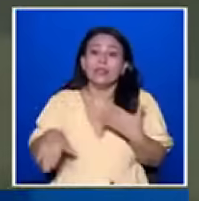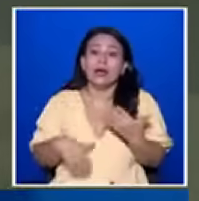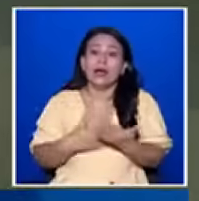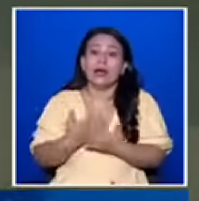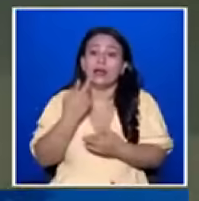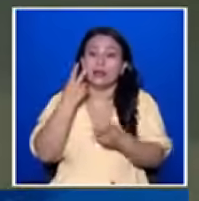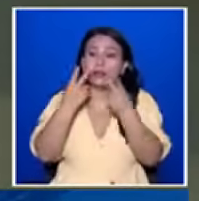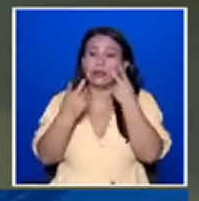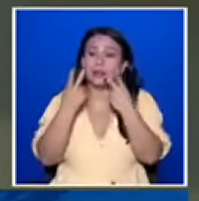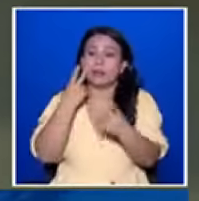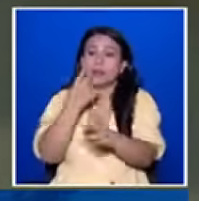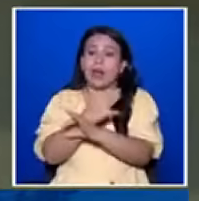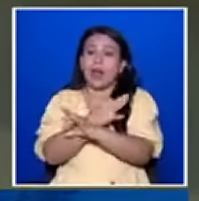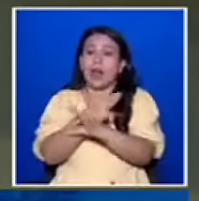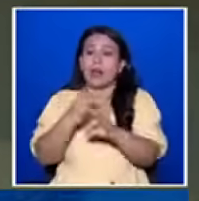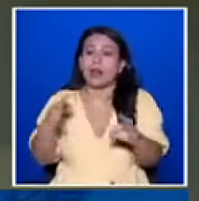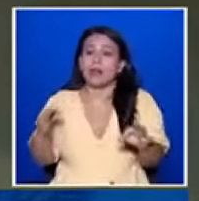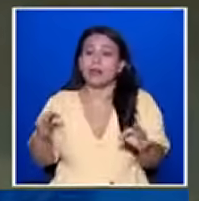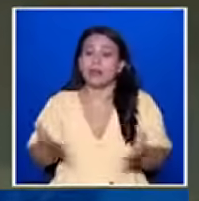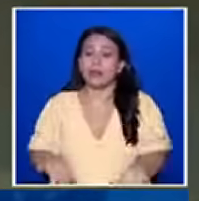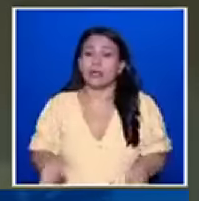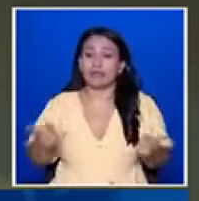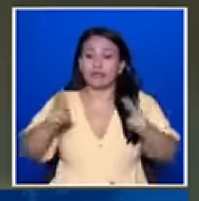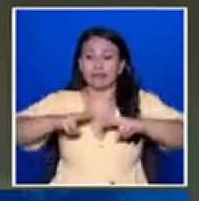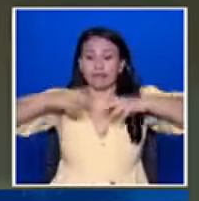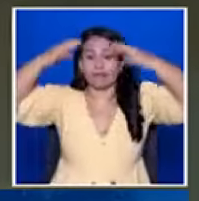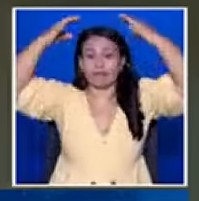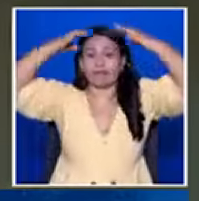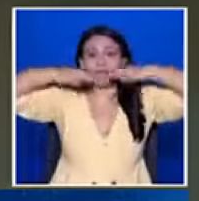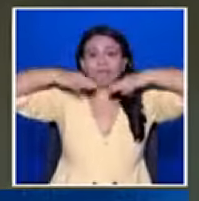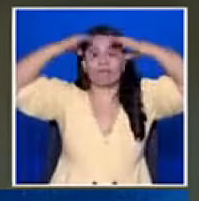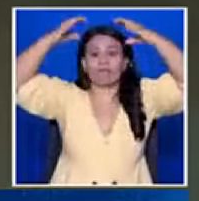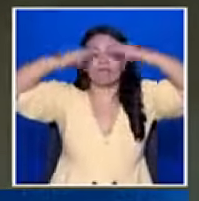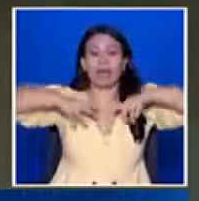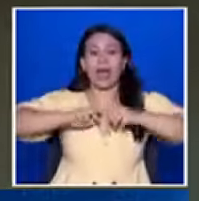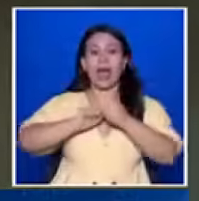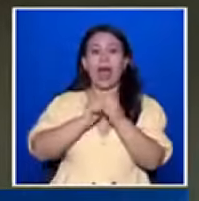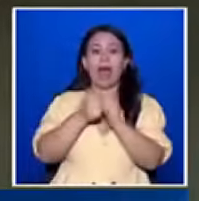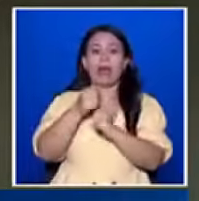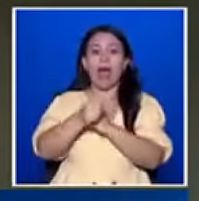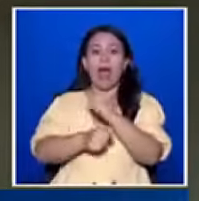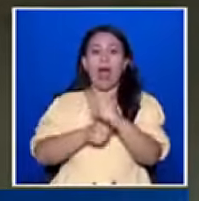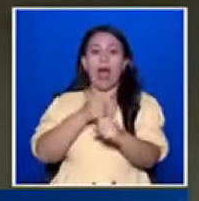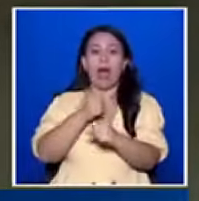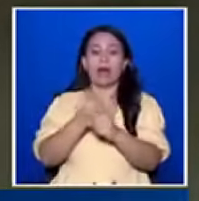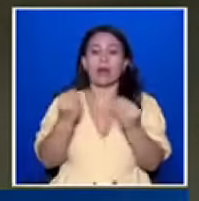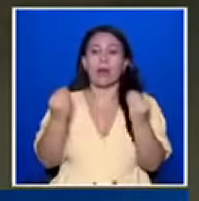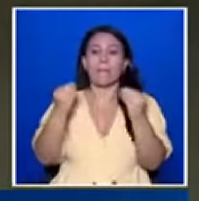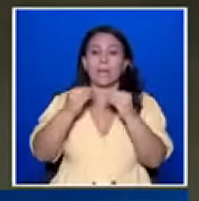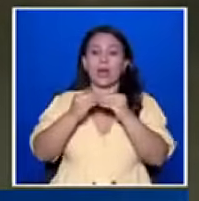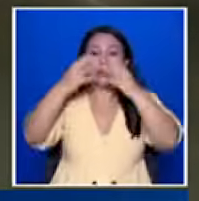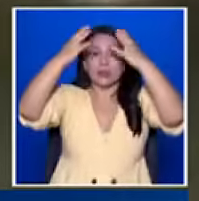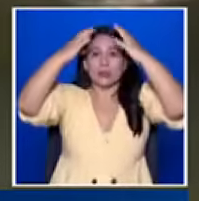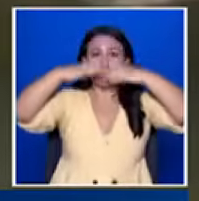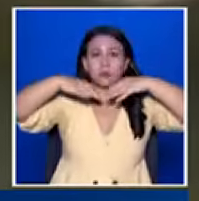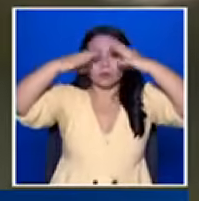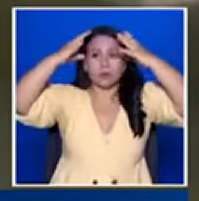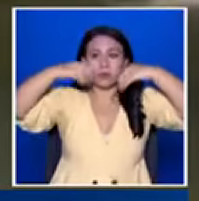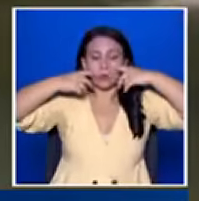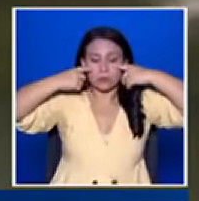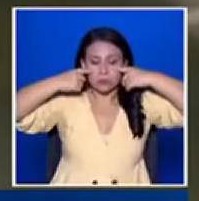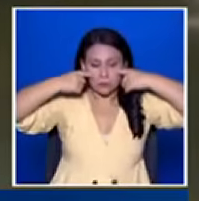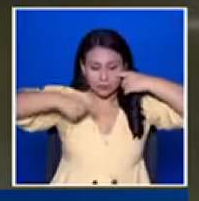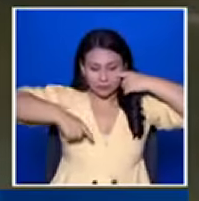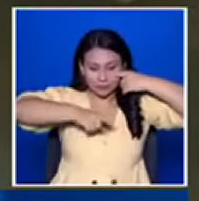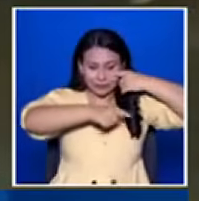limpieza, habían adelantado la limpieza preinvernal que normalmente cada año realizan en las zanjas principales de la ciudad,